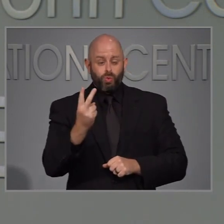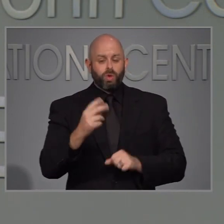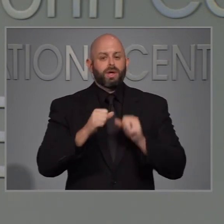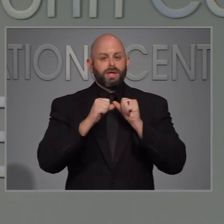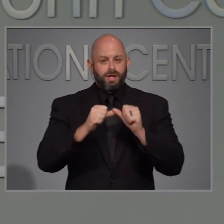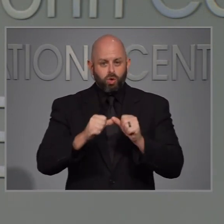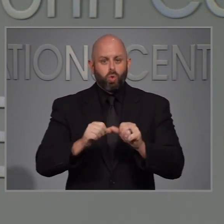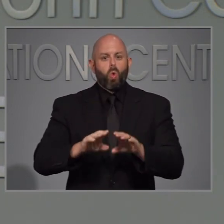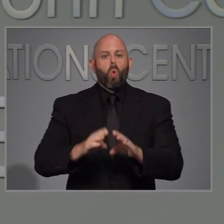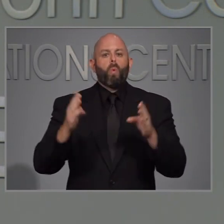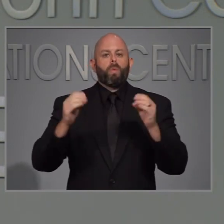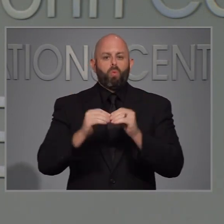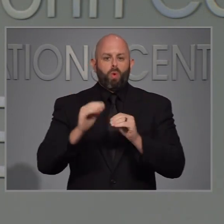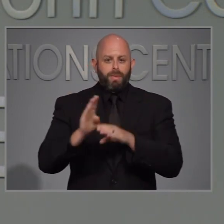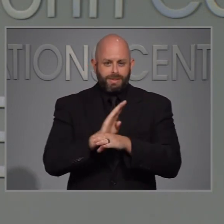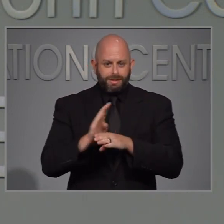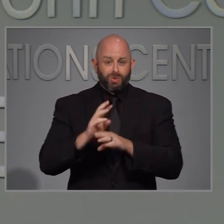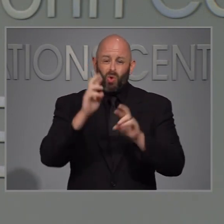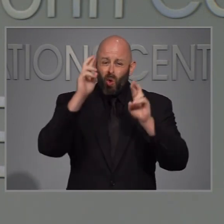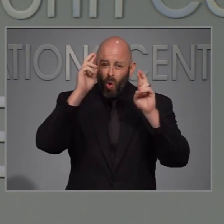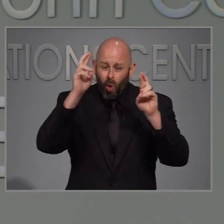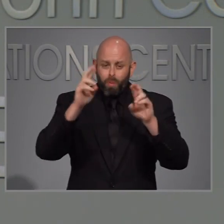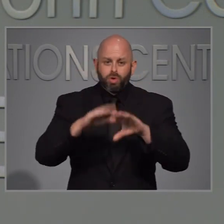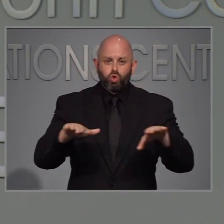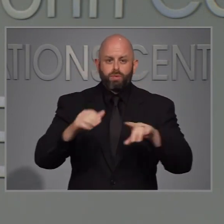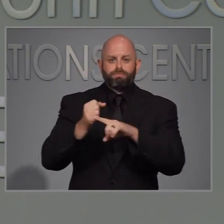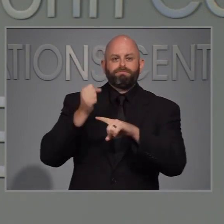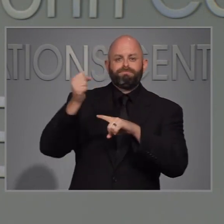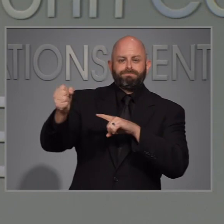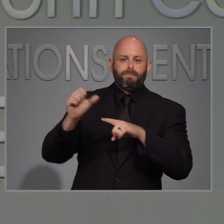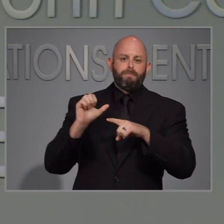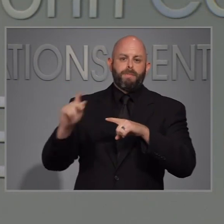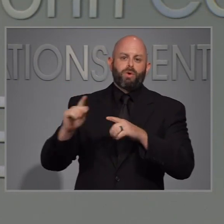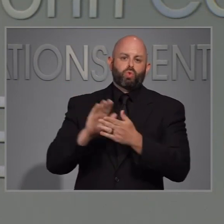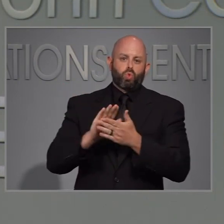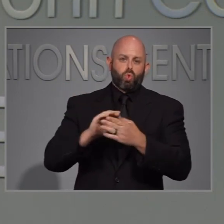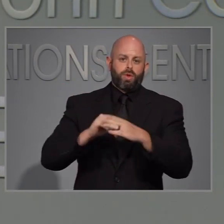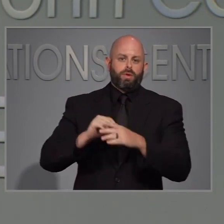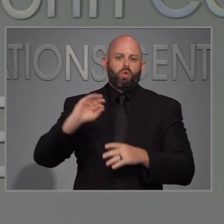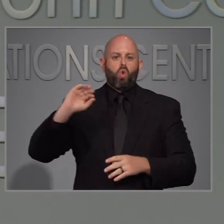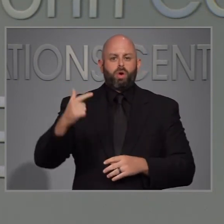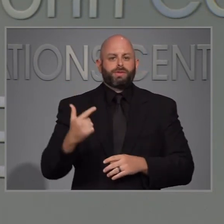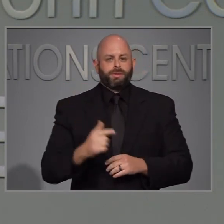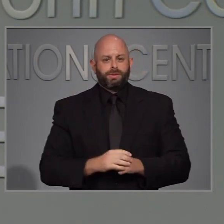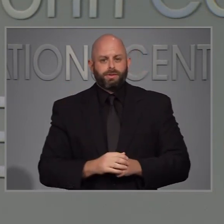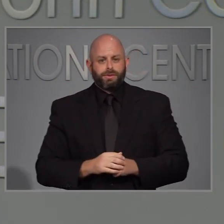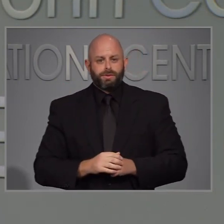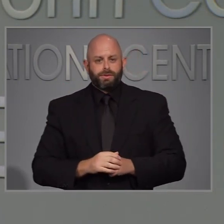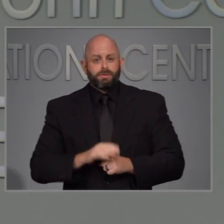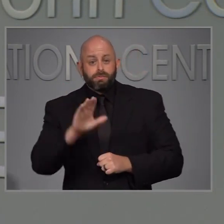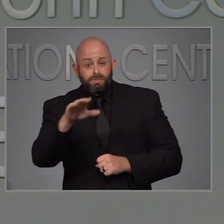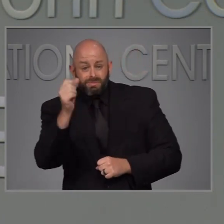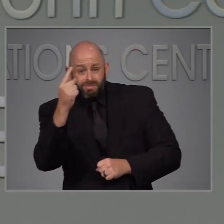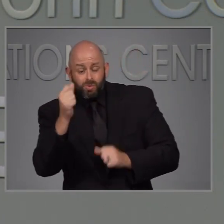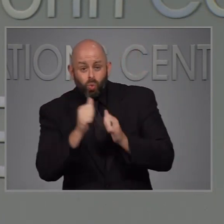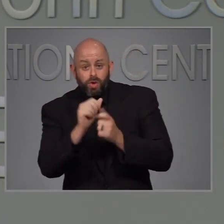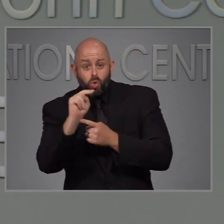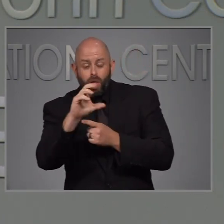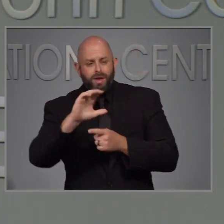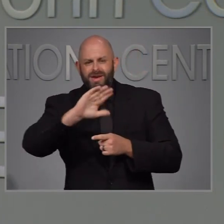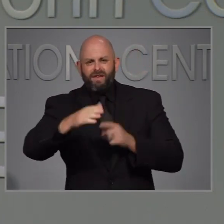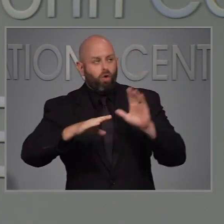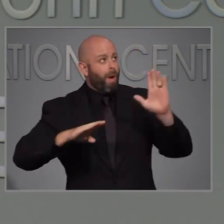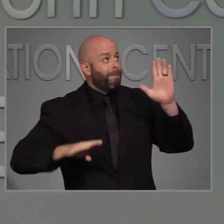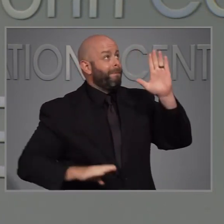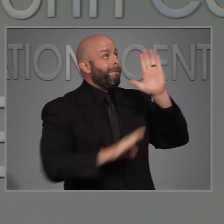por fases y relajar restricciones y que nuestros niños regresen a la escuela. Lo bueno de Carolina del Norte es que nunca llegamos a